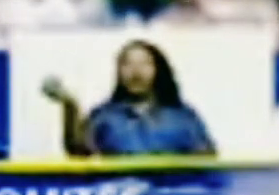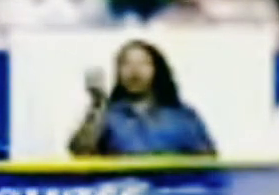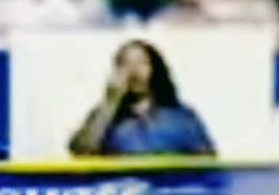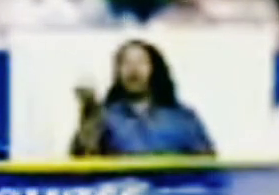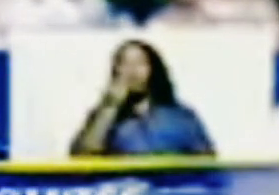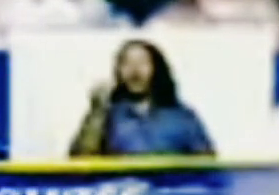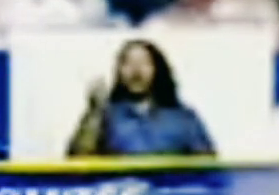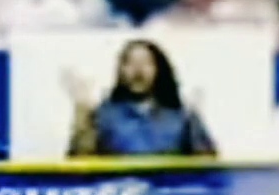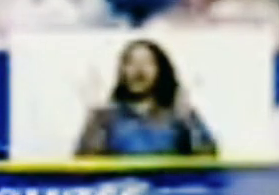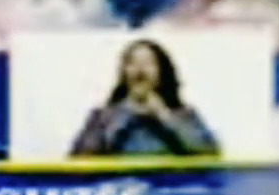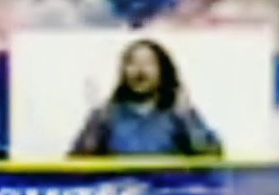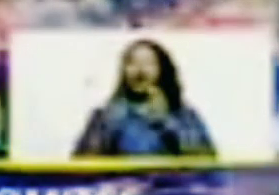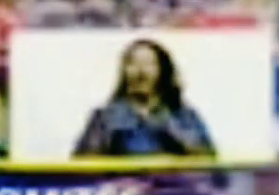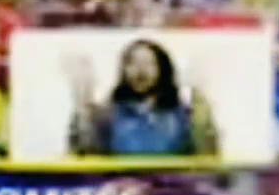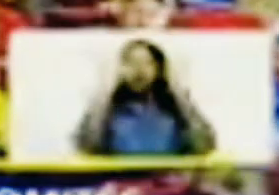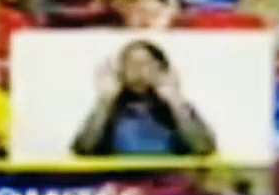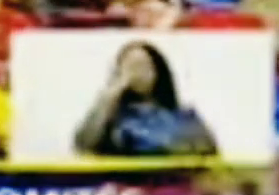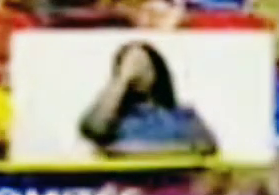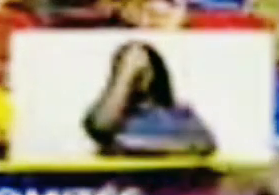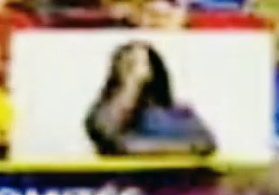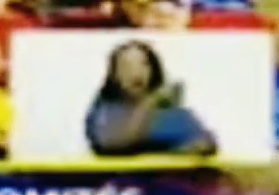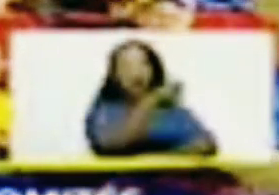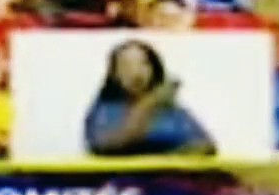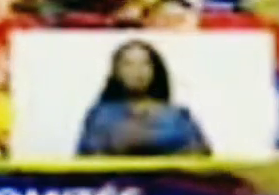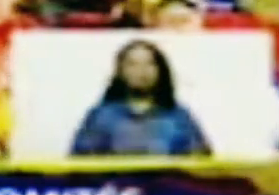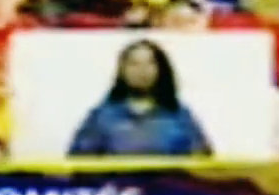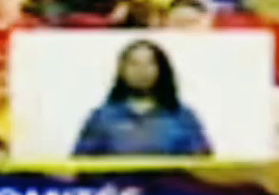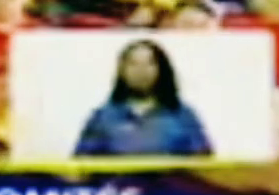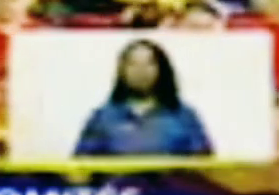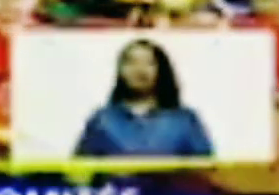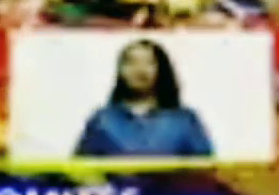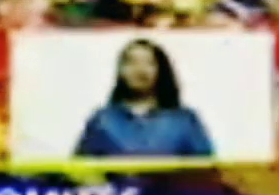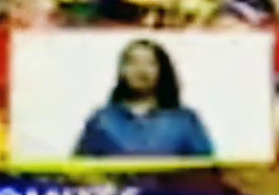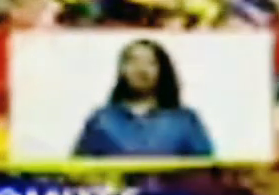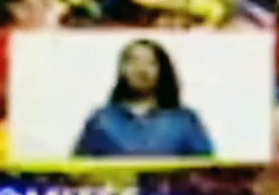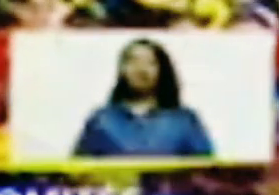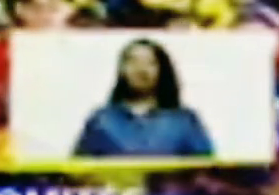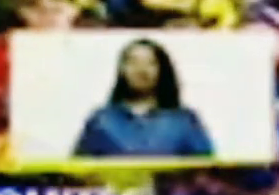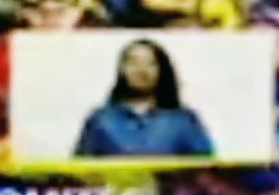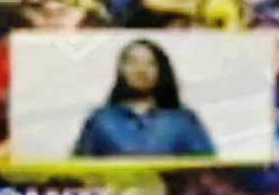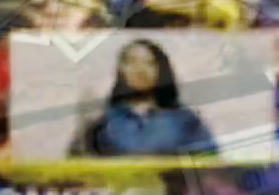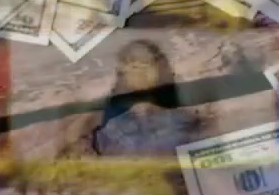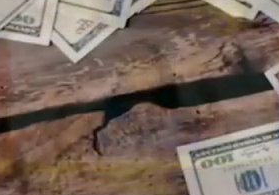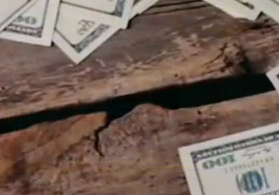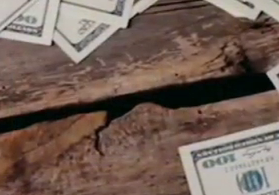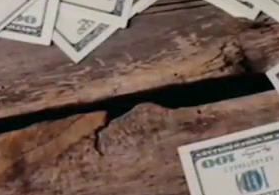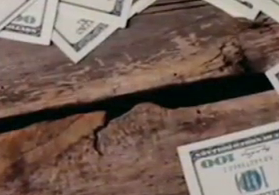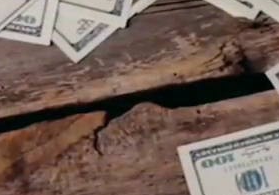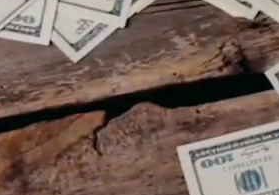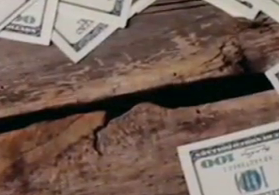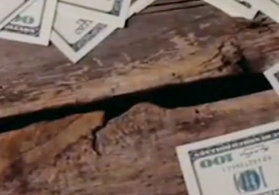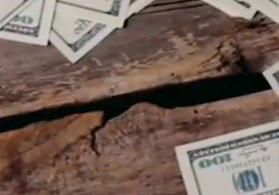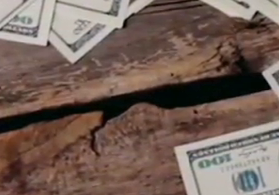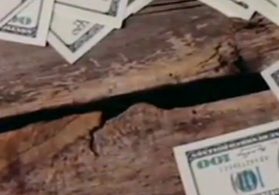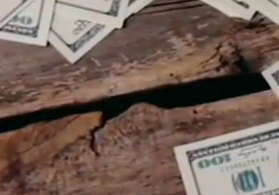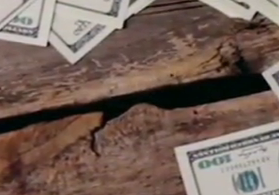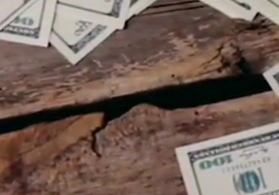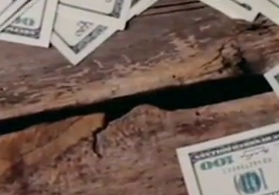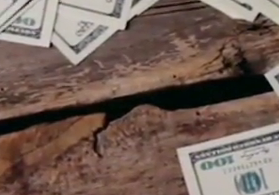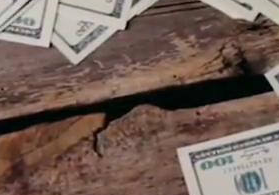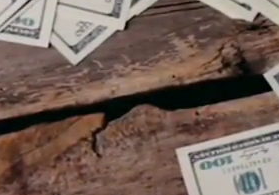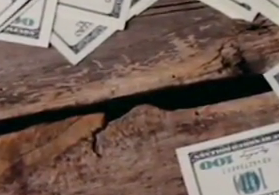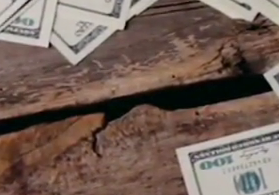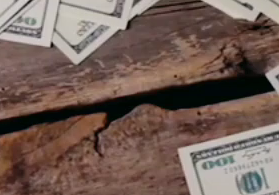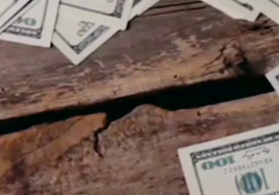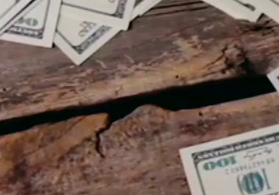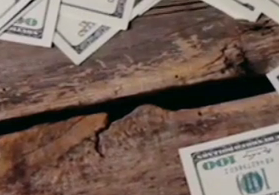delego mi confianza, manifestó Maduro. Por su parte, la oposición venezolana asegura que la situación de las últimas horas es evidencia de